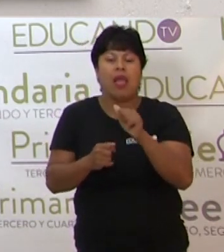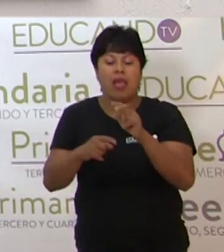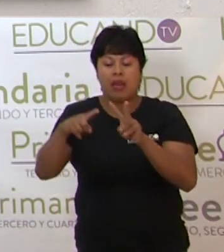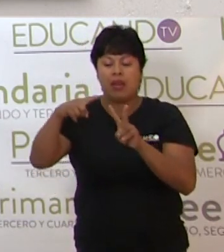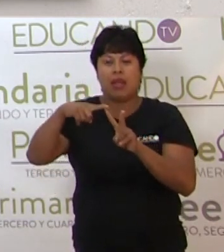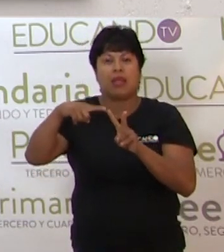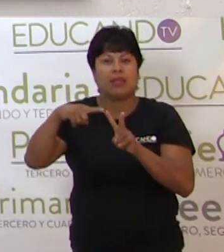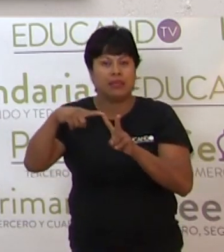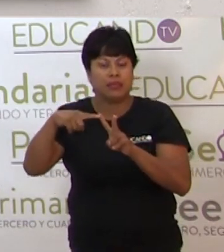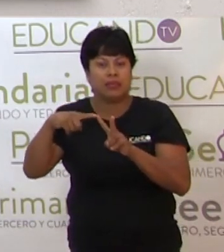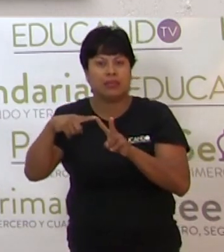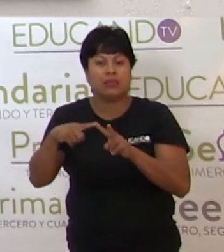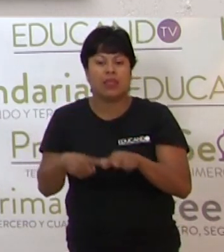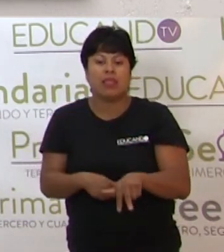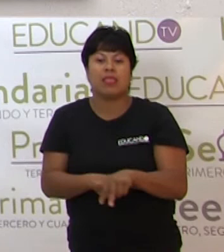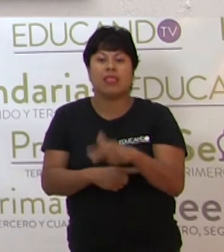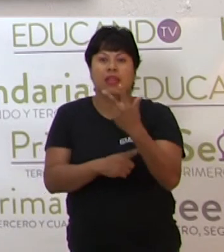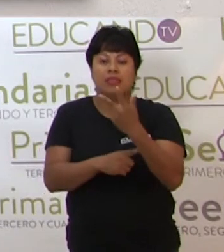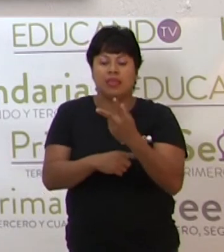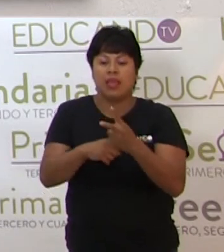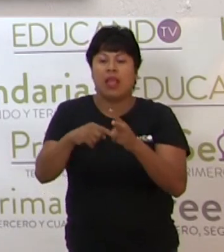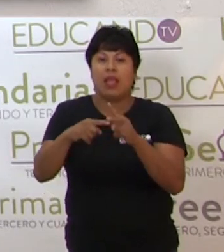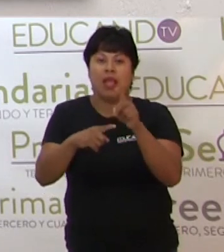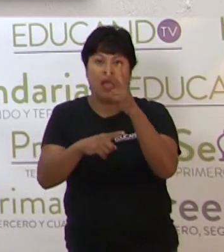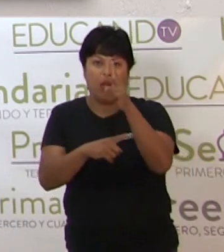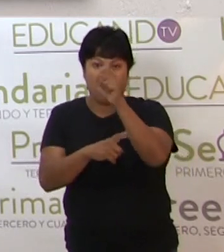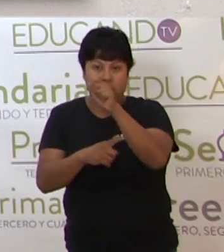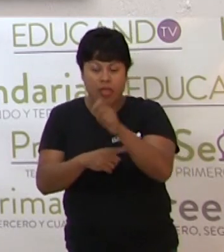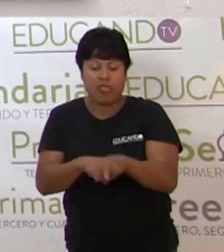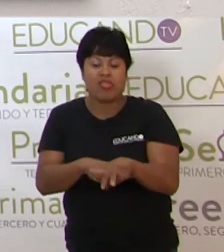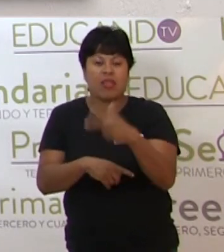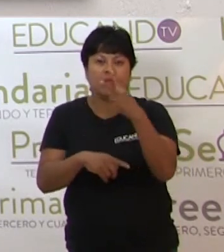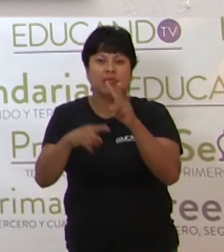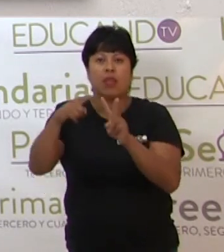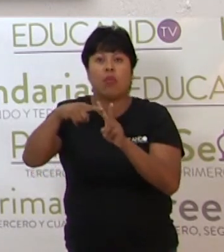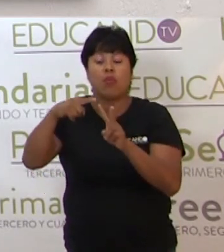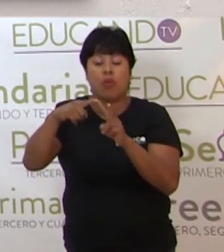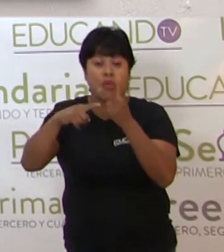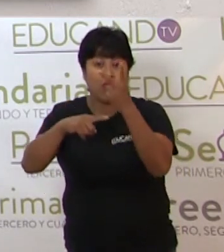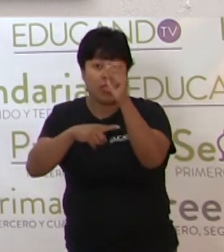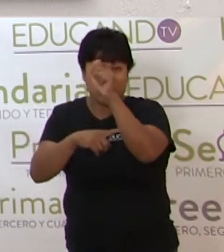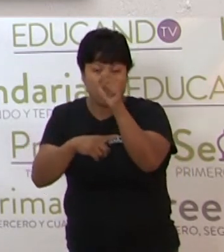raíz de 13 al cuadrado. ¿Cuánto es 13 al cuadrado?